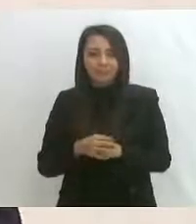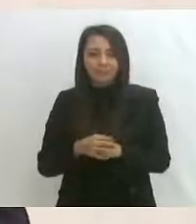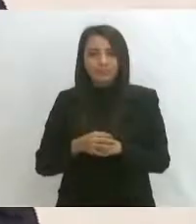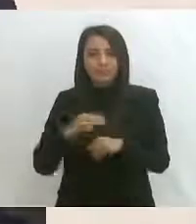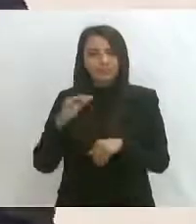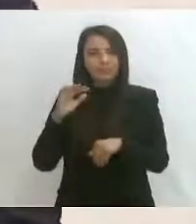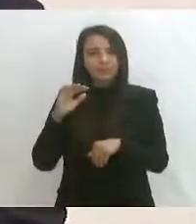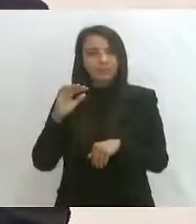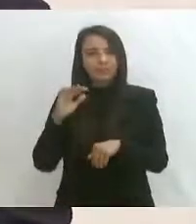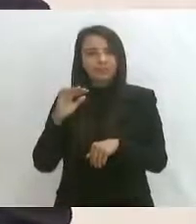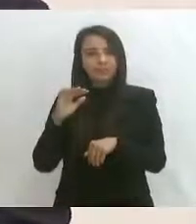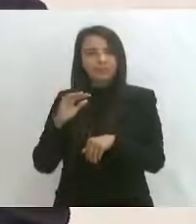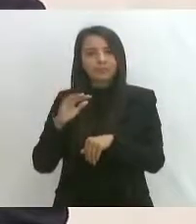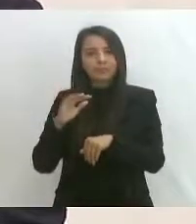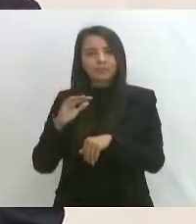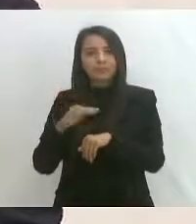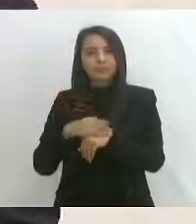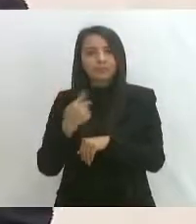porque